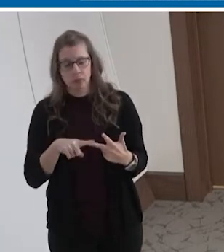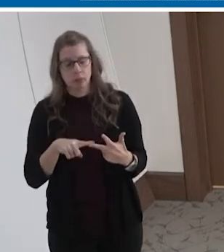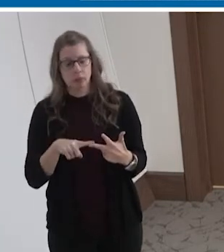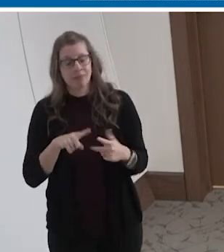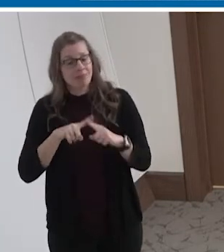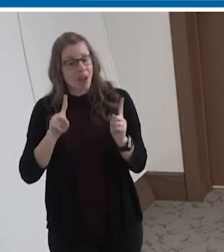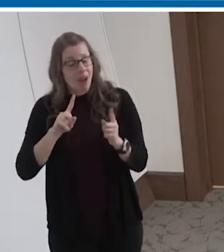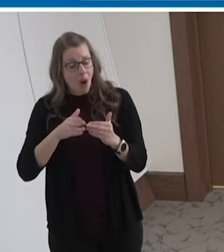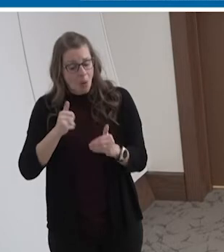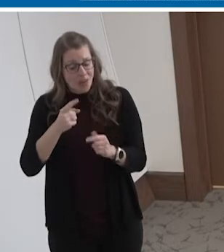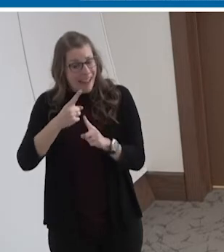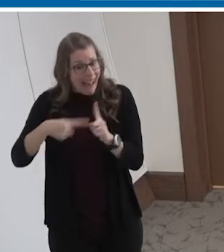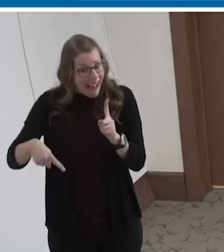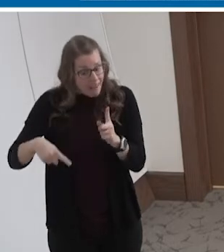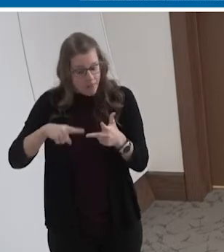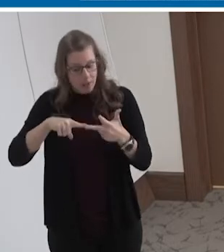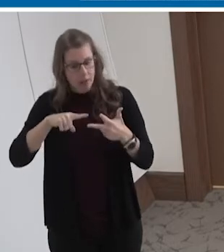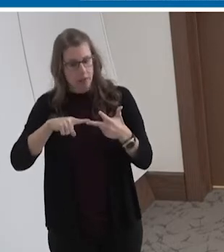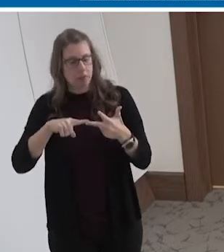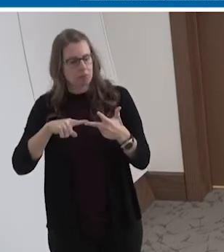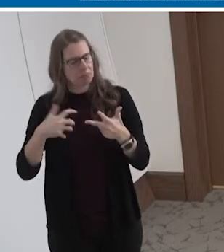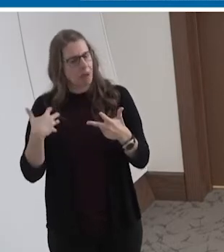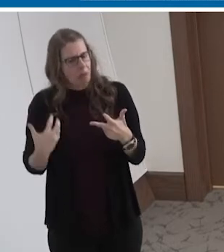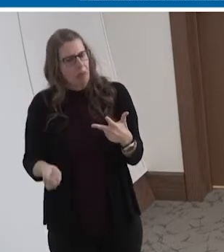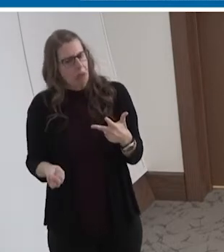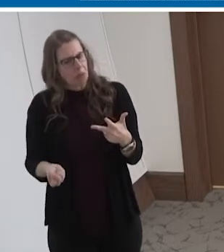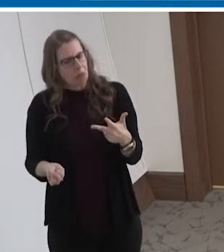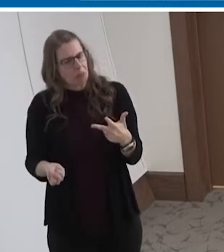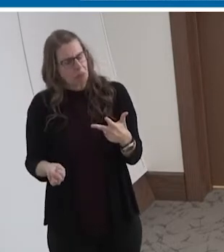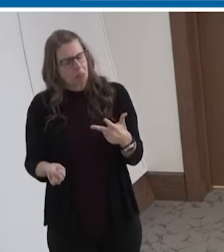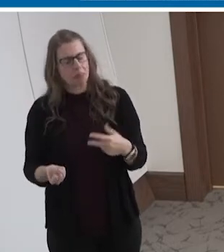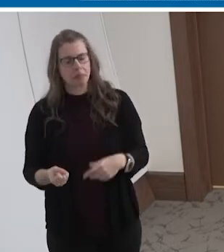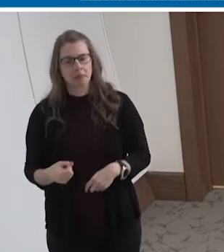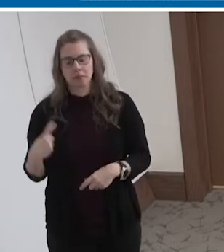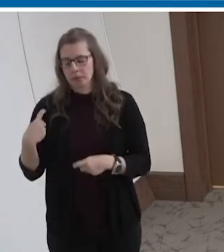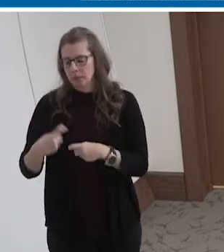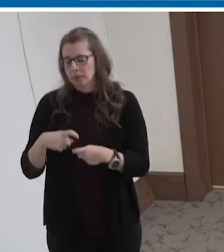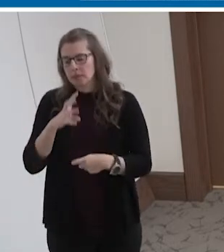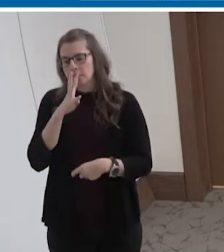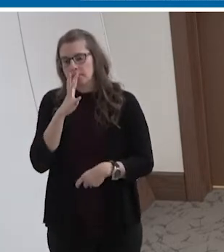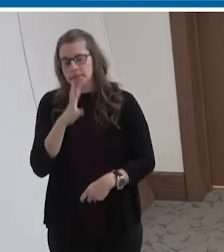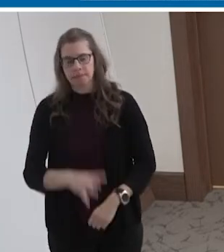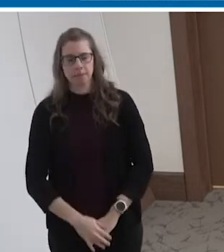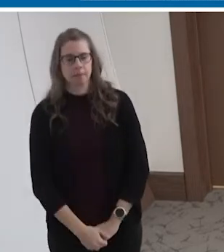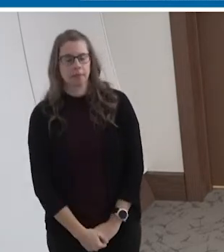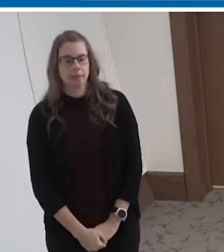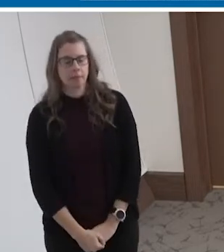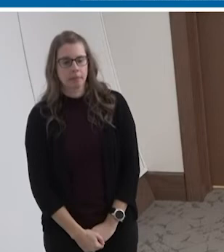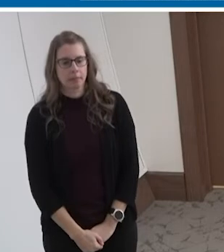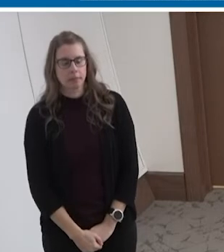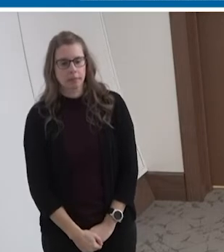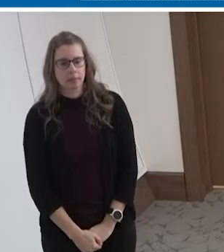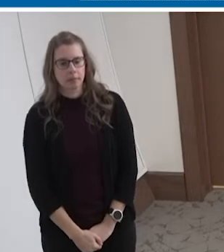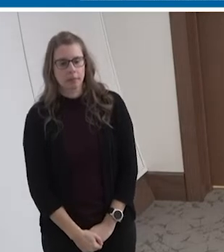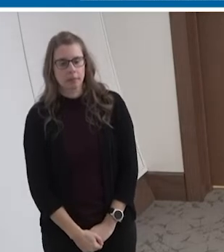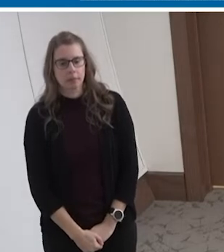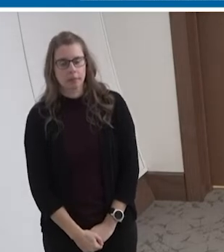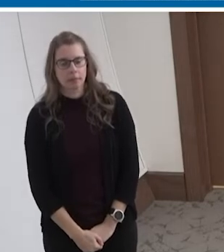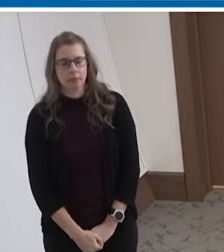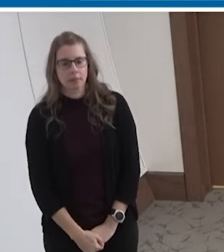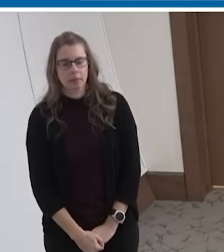But almost half were otherwise healthy. Pero casi la mayoría, la